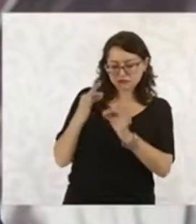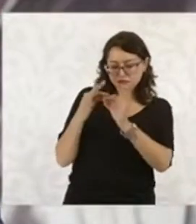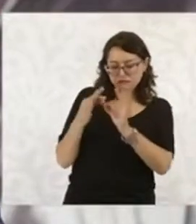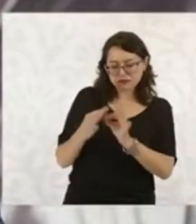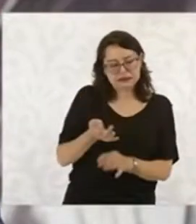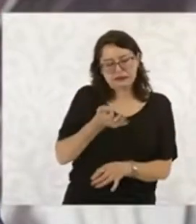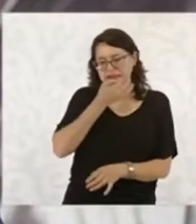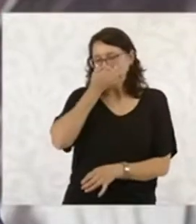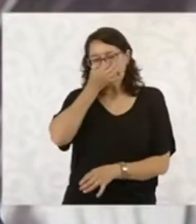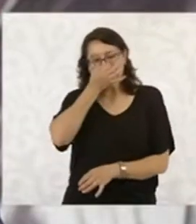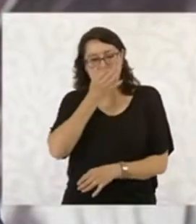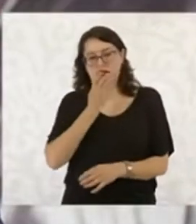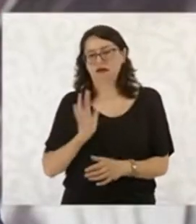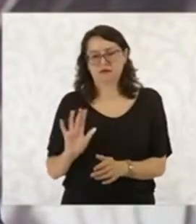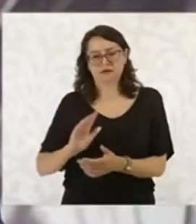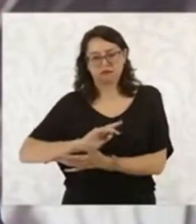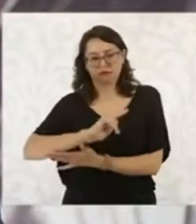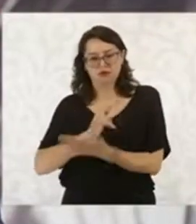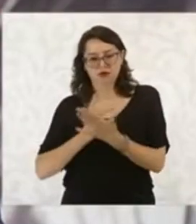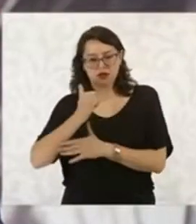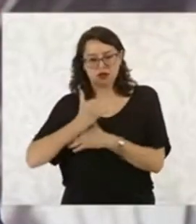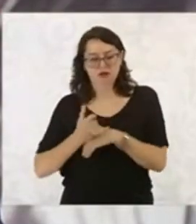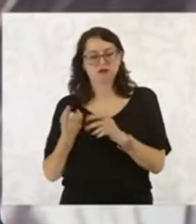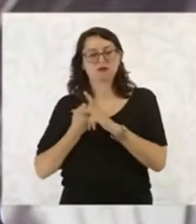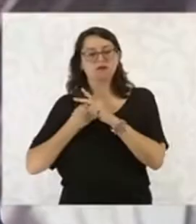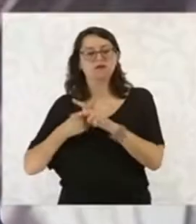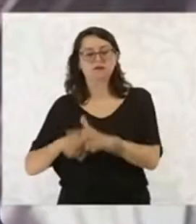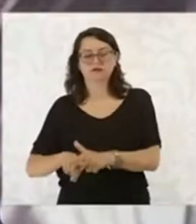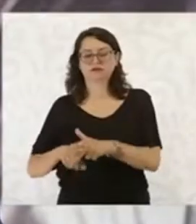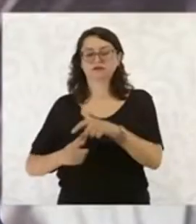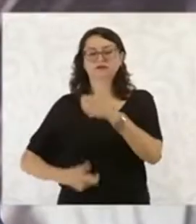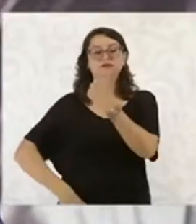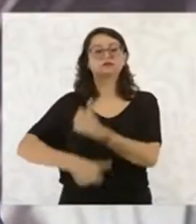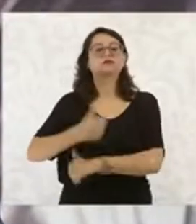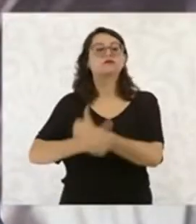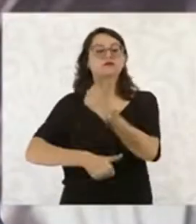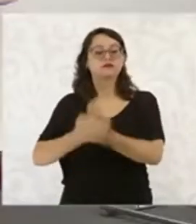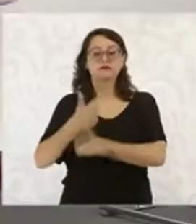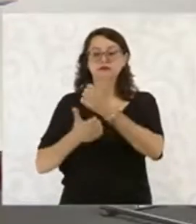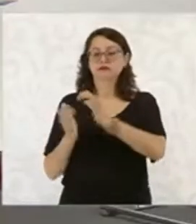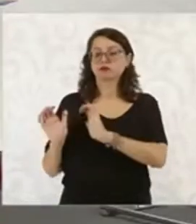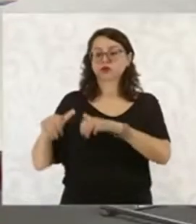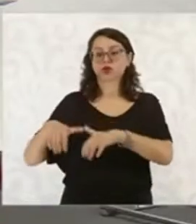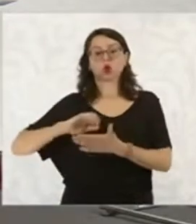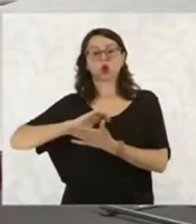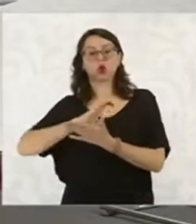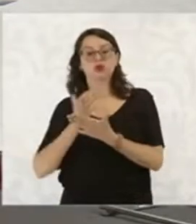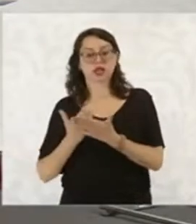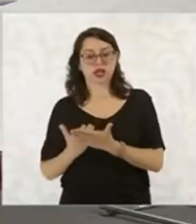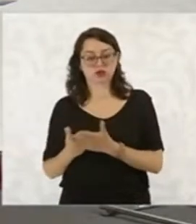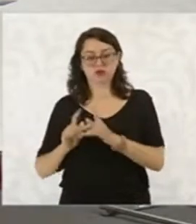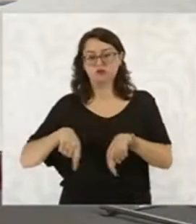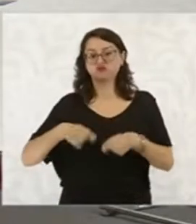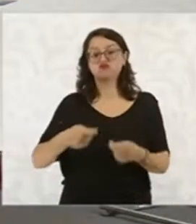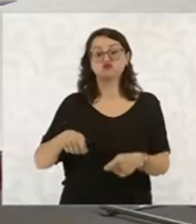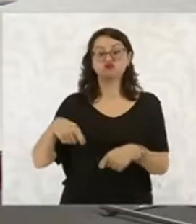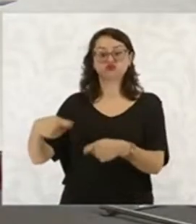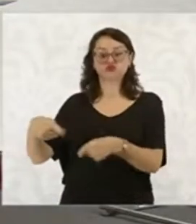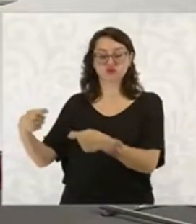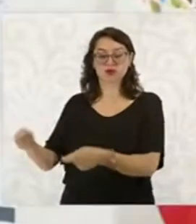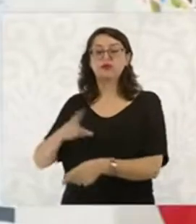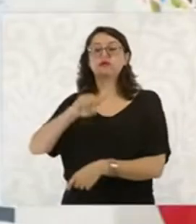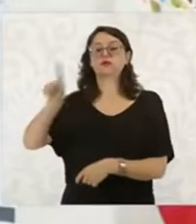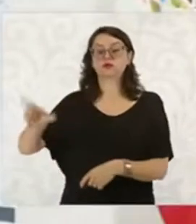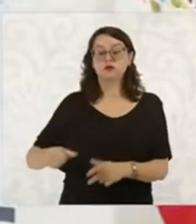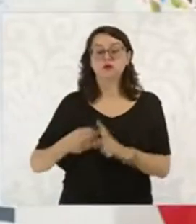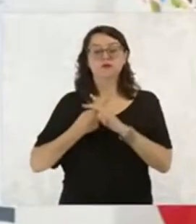socialización, y en los próximos días vamos a iniciar ya con sus procesos de contratación y posteriormente con las obras.